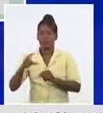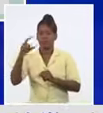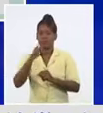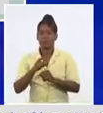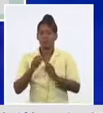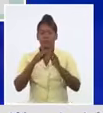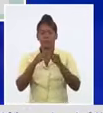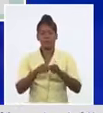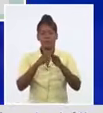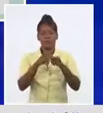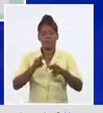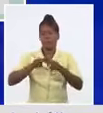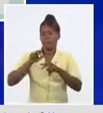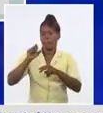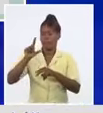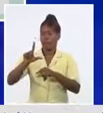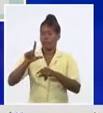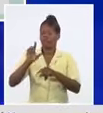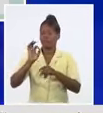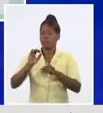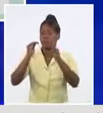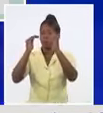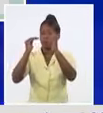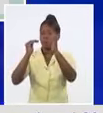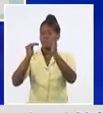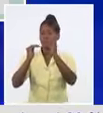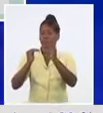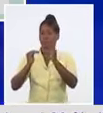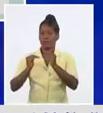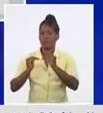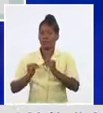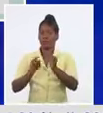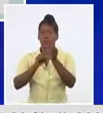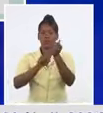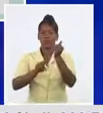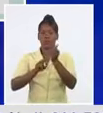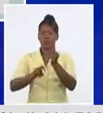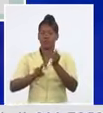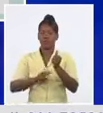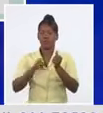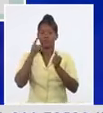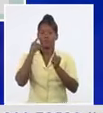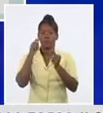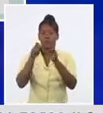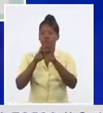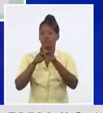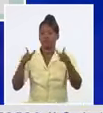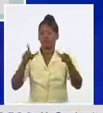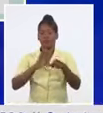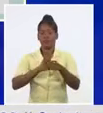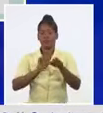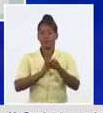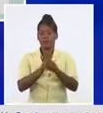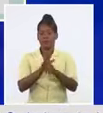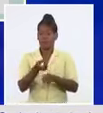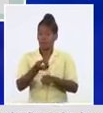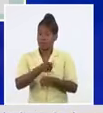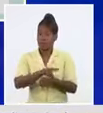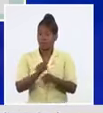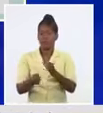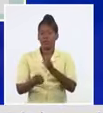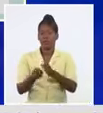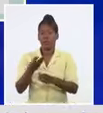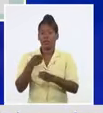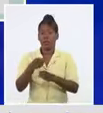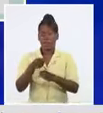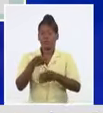Granma, Holguín. Son esas las provincias que tienen las más altas positividades en el día de ayer, y que se corresponde,